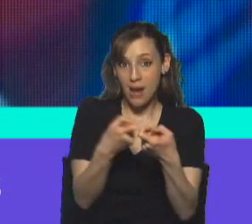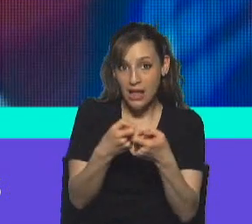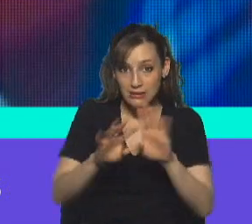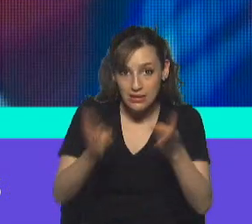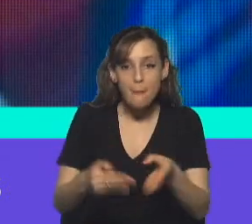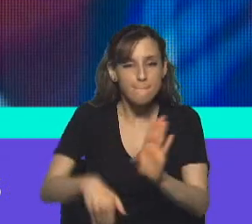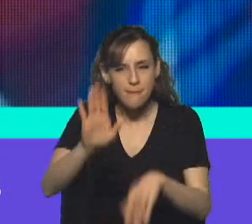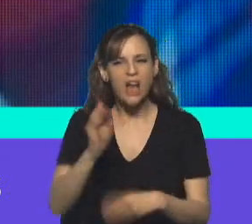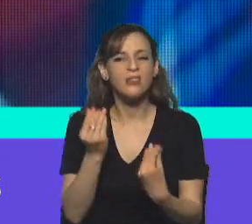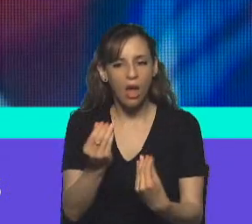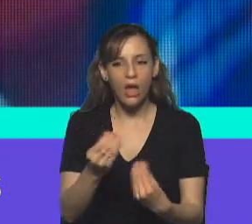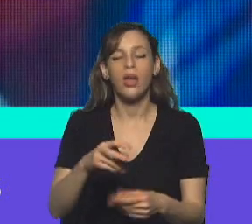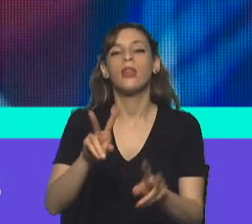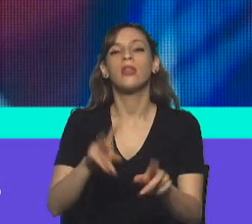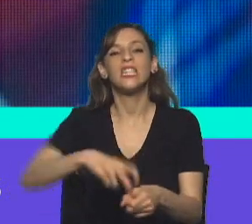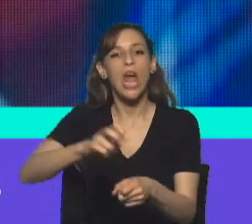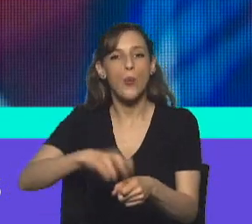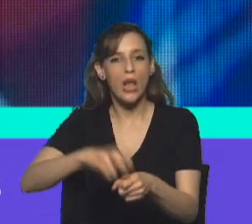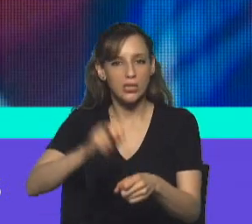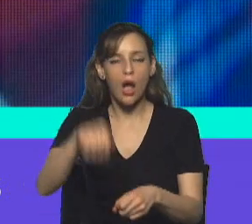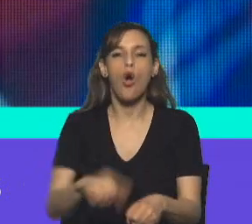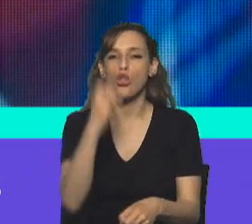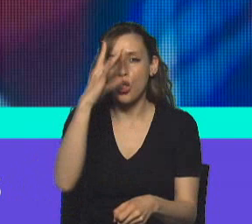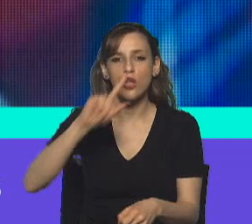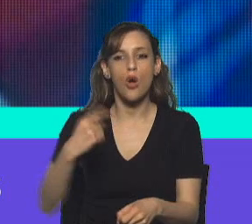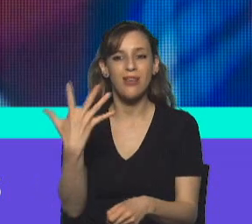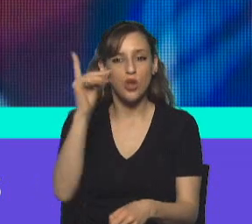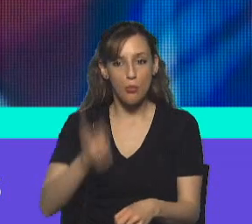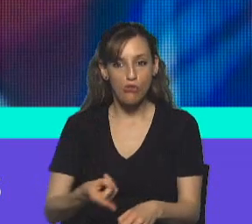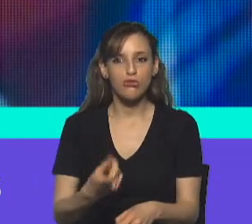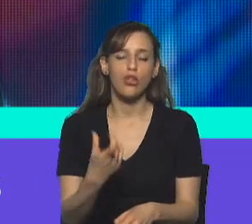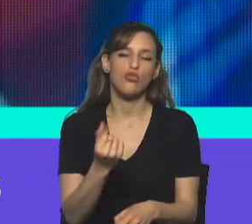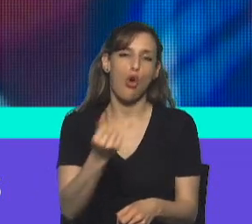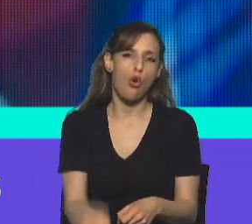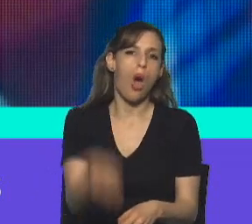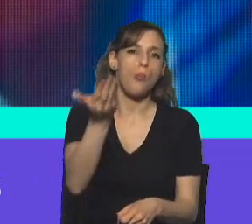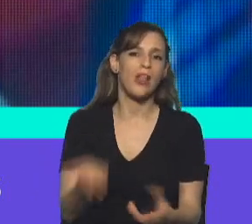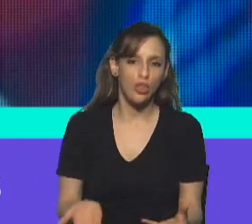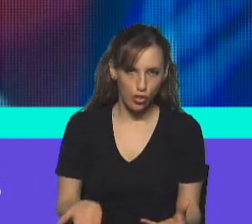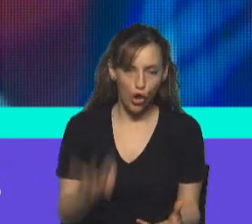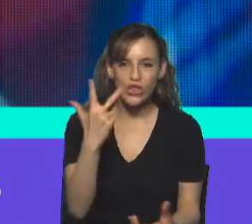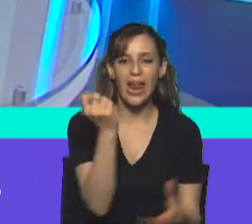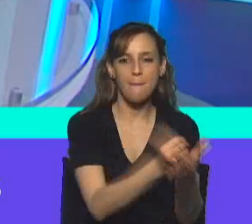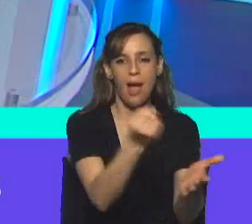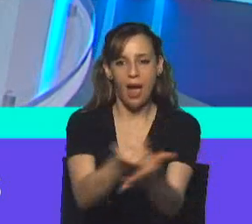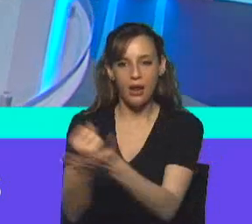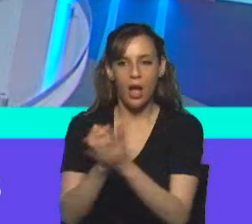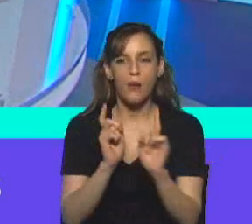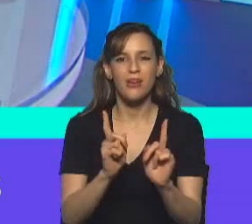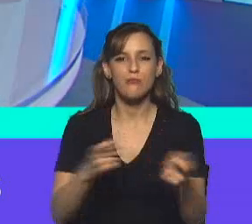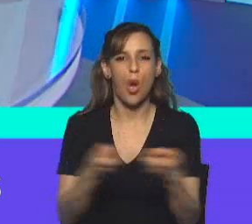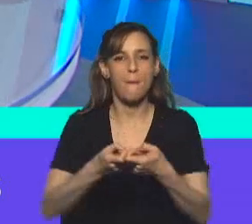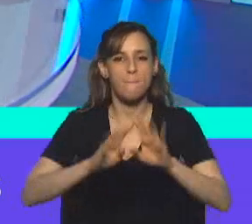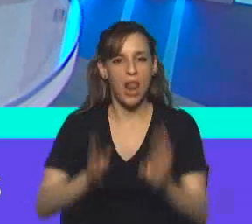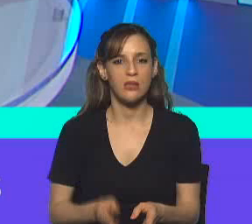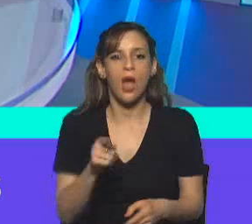se estaba distribuyendo en un aumento del 12,5 por ciento en tres de las marcas que maneja esa empresa seguramente eso hay que controlarlo para